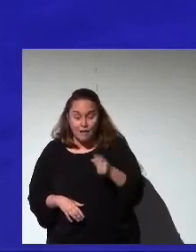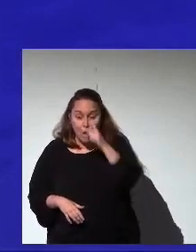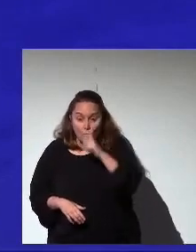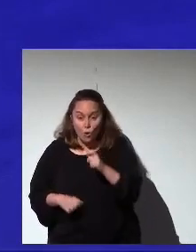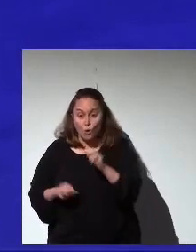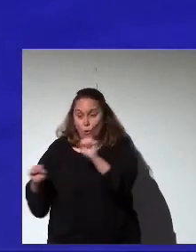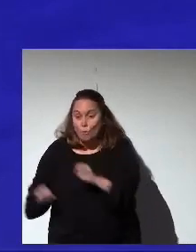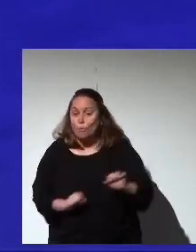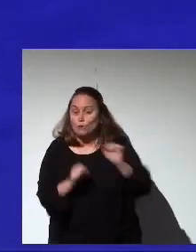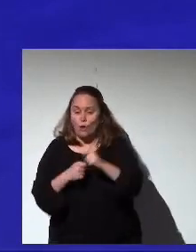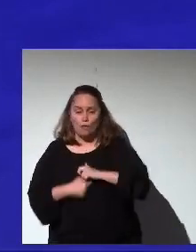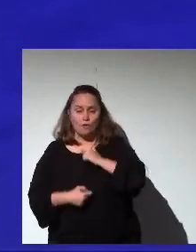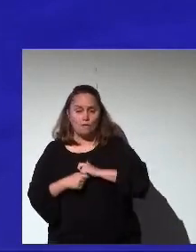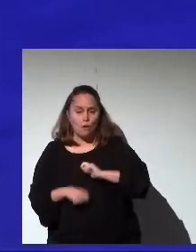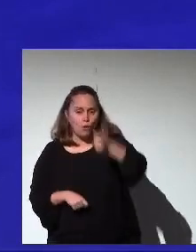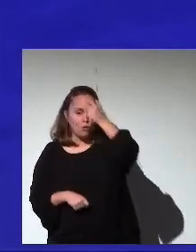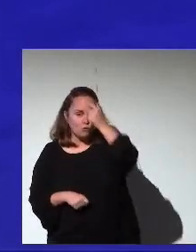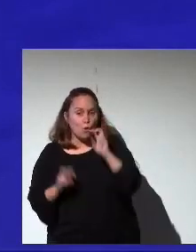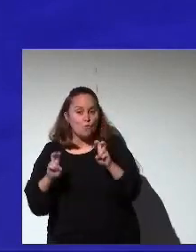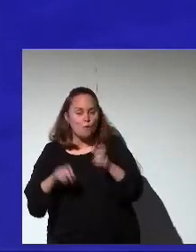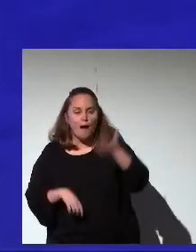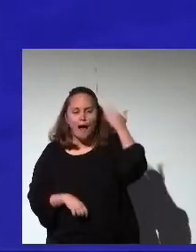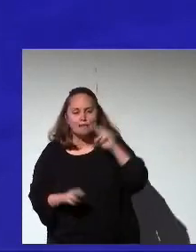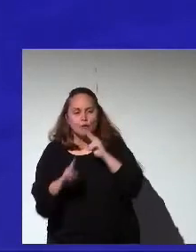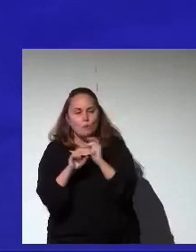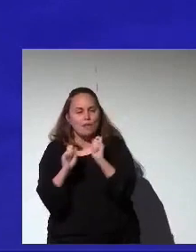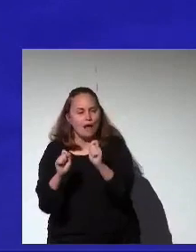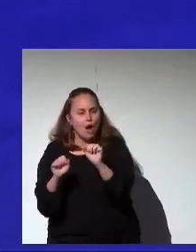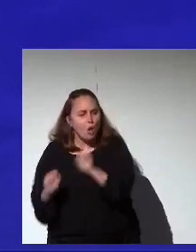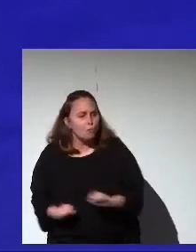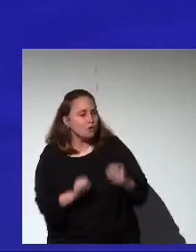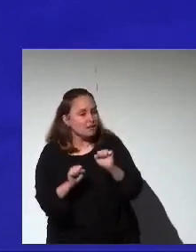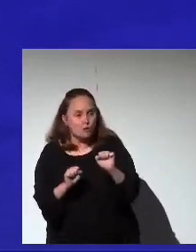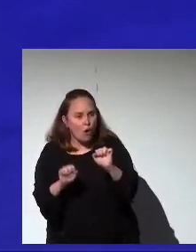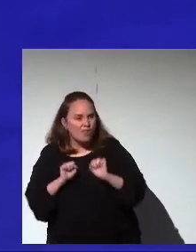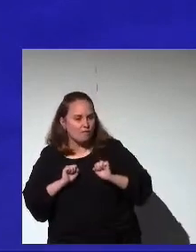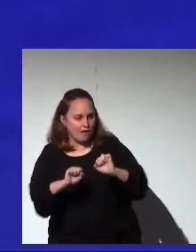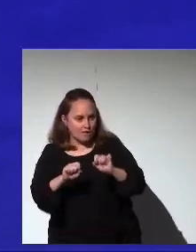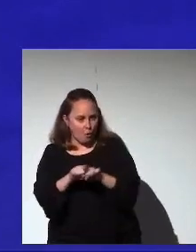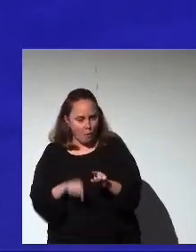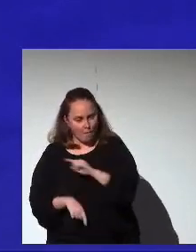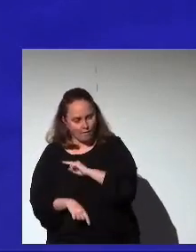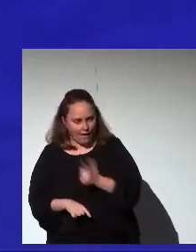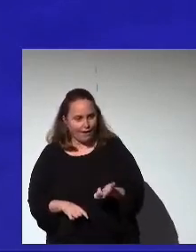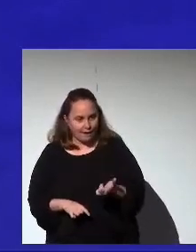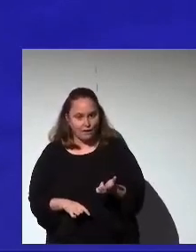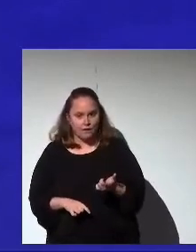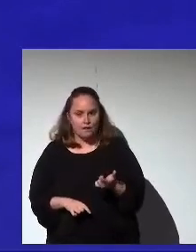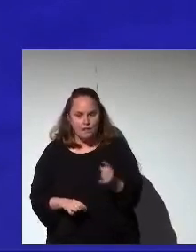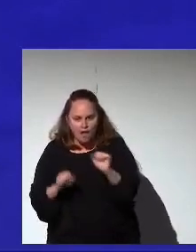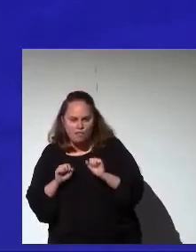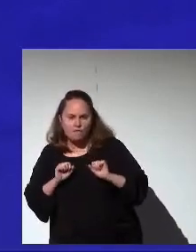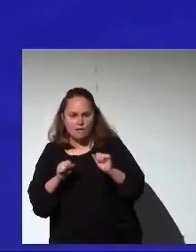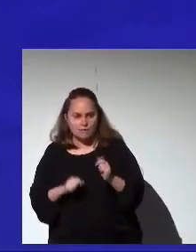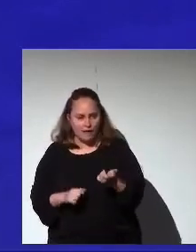término relativamente nuevo. Antes se hablaba de defensa civil, o sea, era una cosa militar, en el cual la ciudadanía era una cosa que